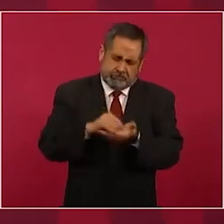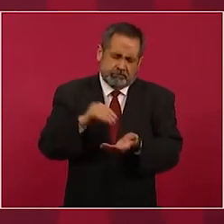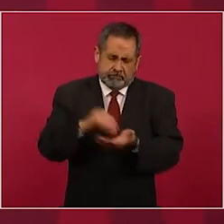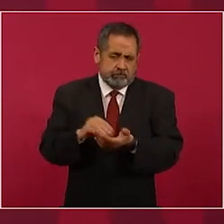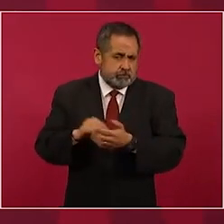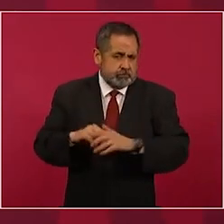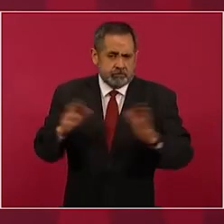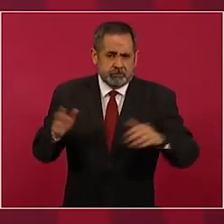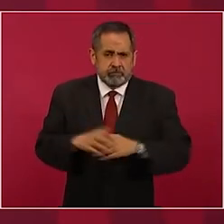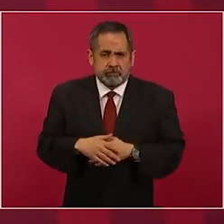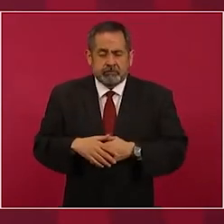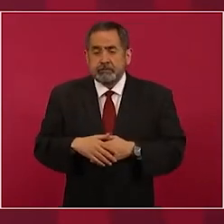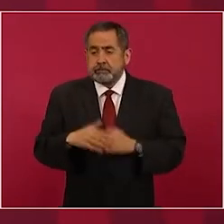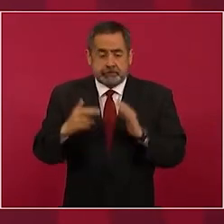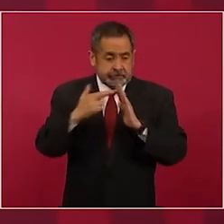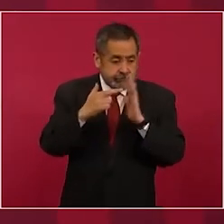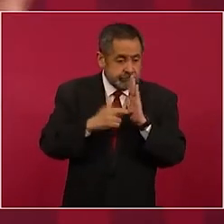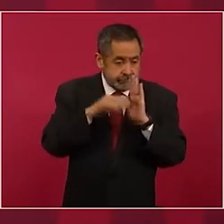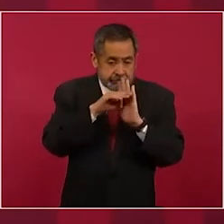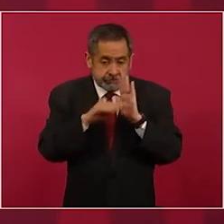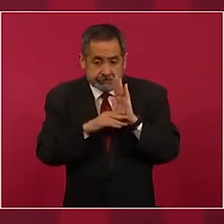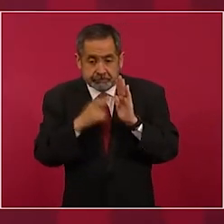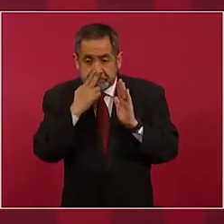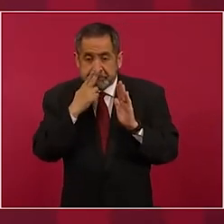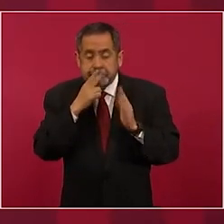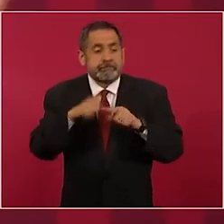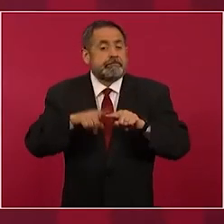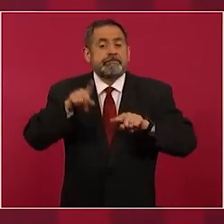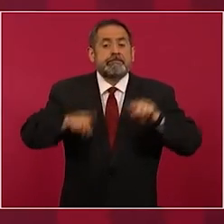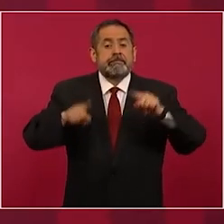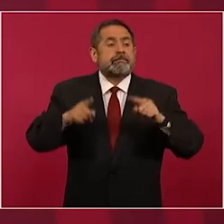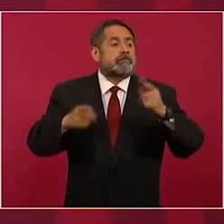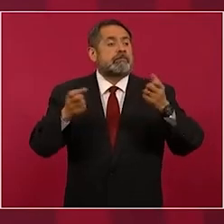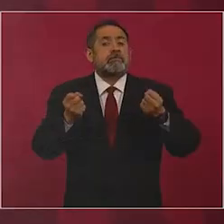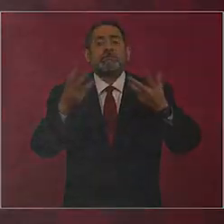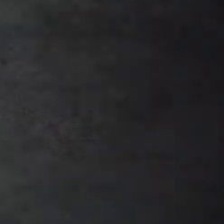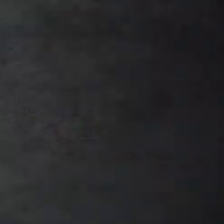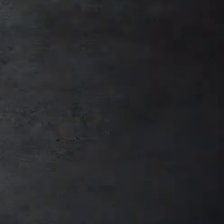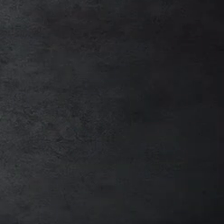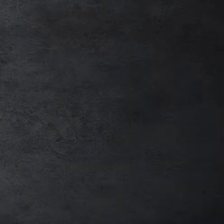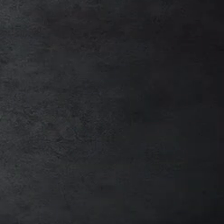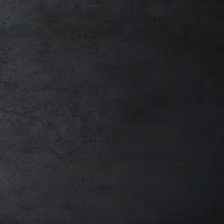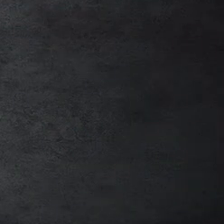claro que la utilidad de las medidas depende de la intensidad de la transmisión.